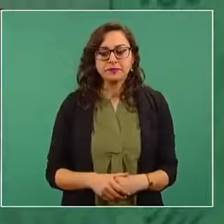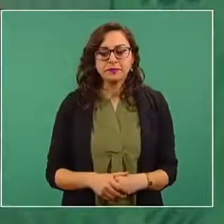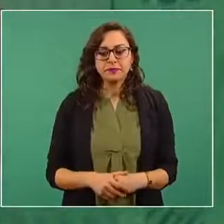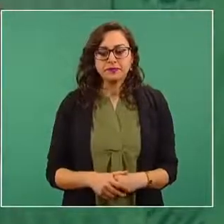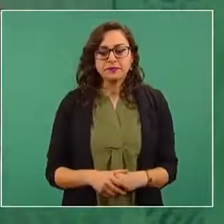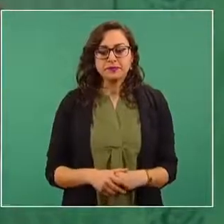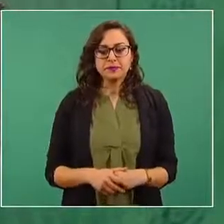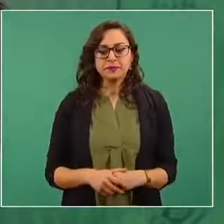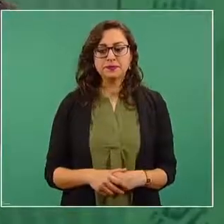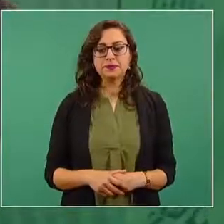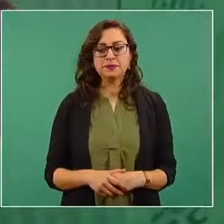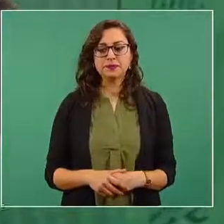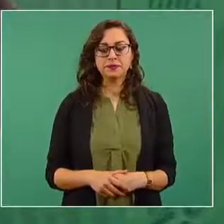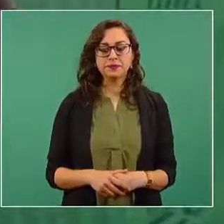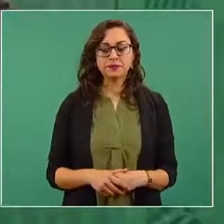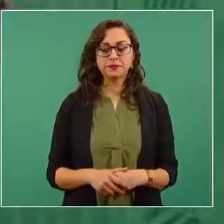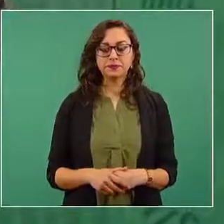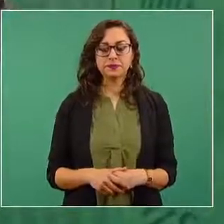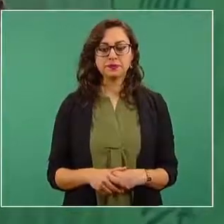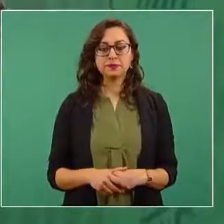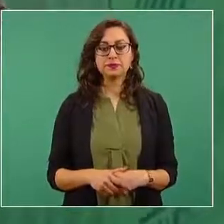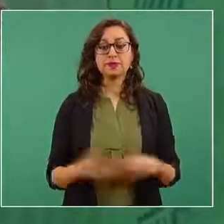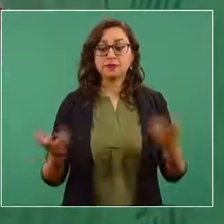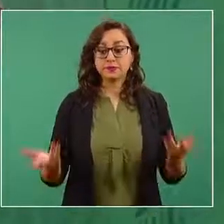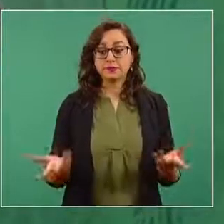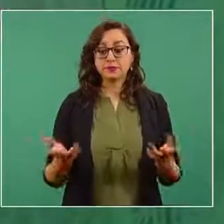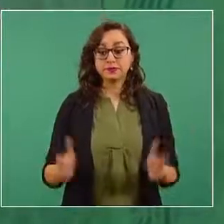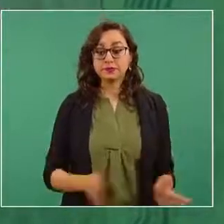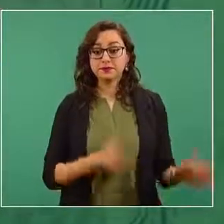En el caso de las vacunas vamos avanzando